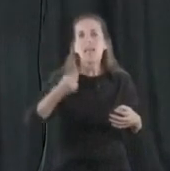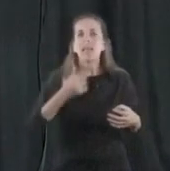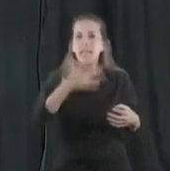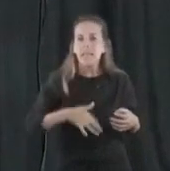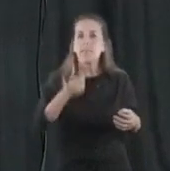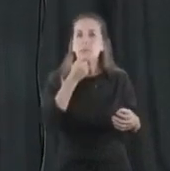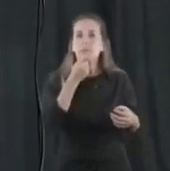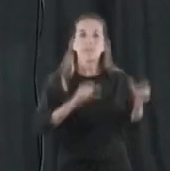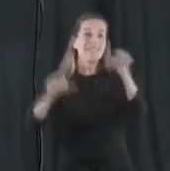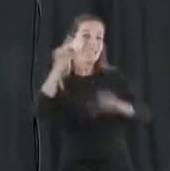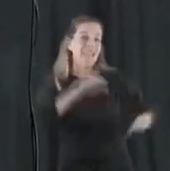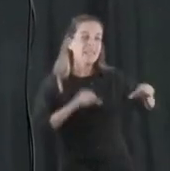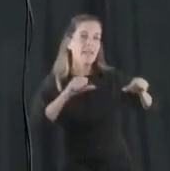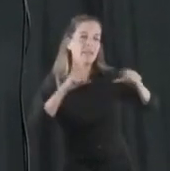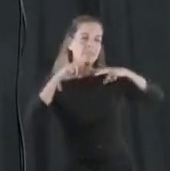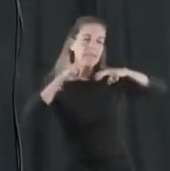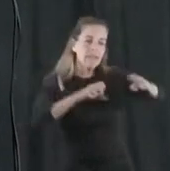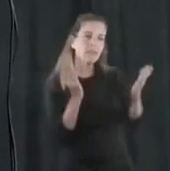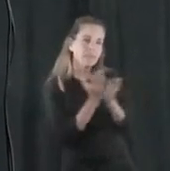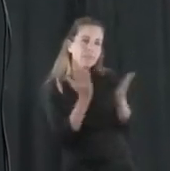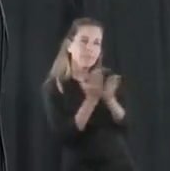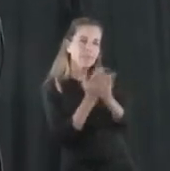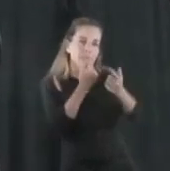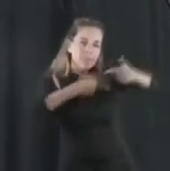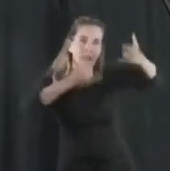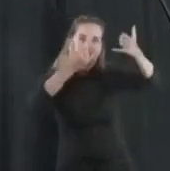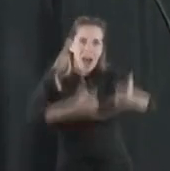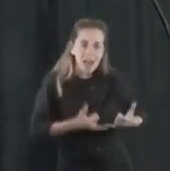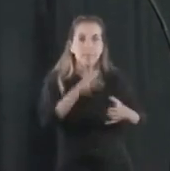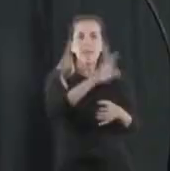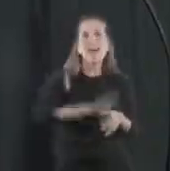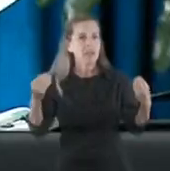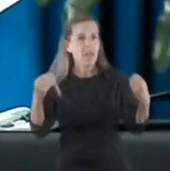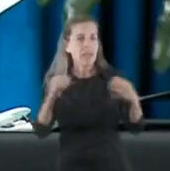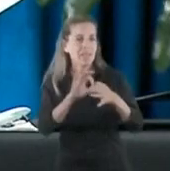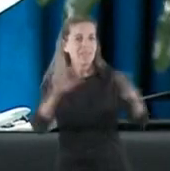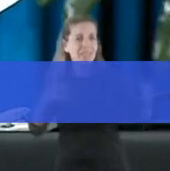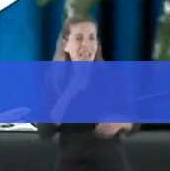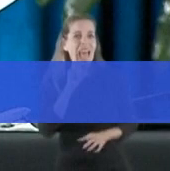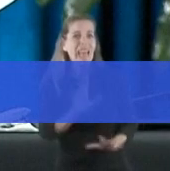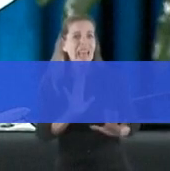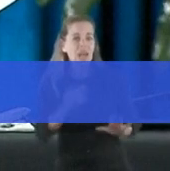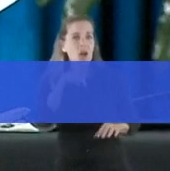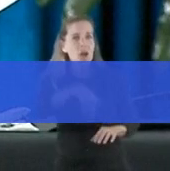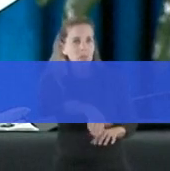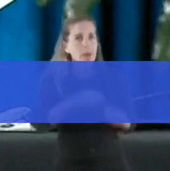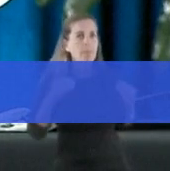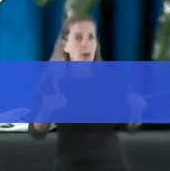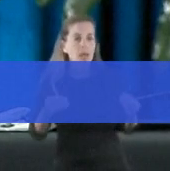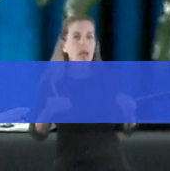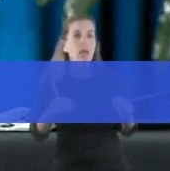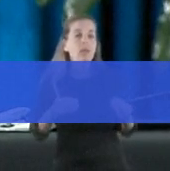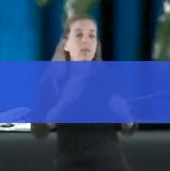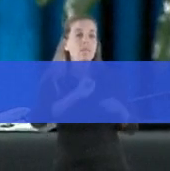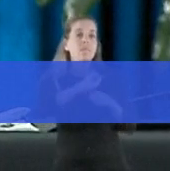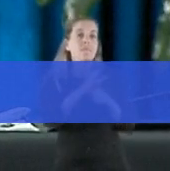región y la democracia está definitivamente en riesgo después de